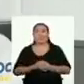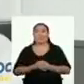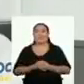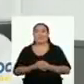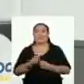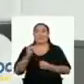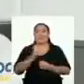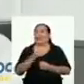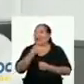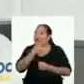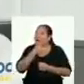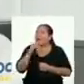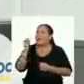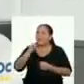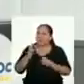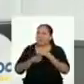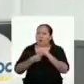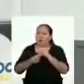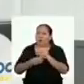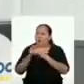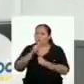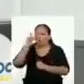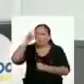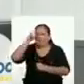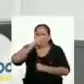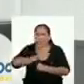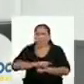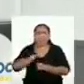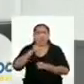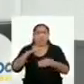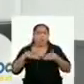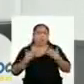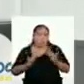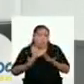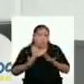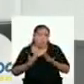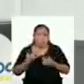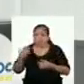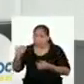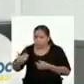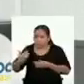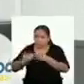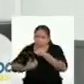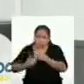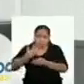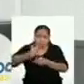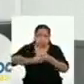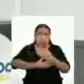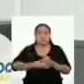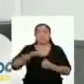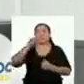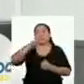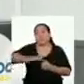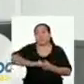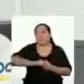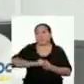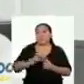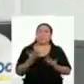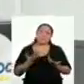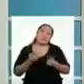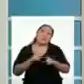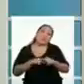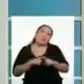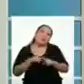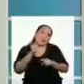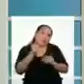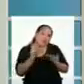has hecho notar que ahorrar no es tan difícil como parece y que lo podemos hacer a nuestro ritmo. Claro, teniendo en cuenta lo que nos conviene más.